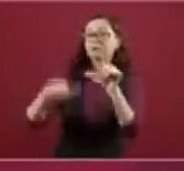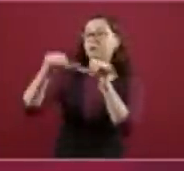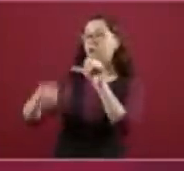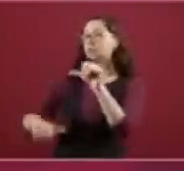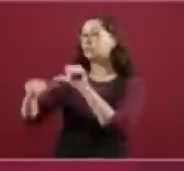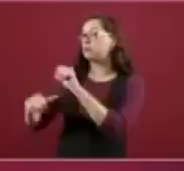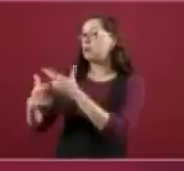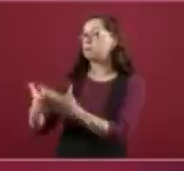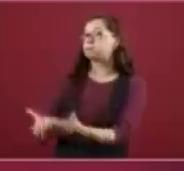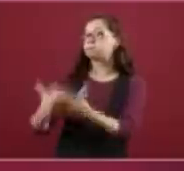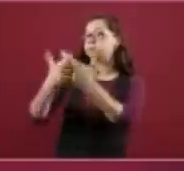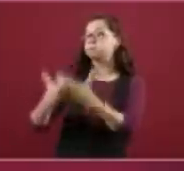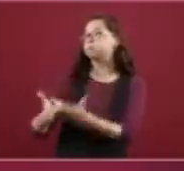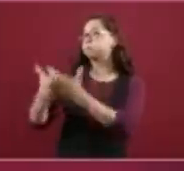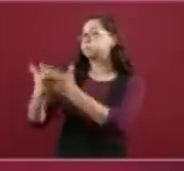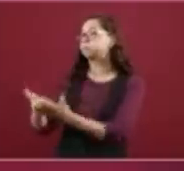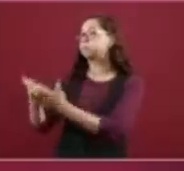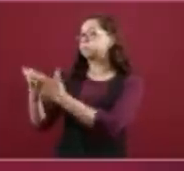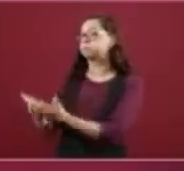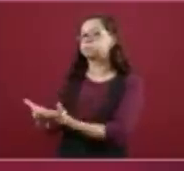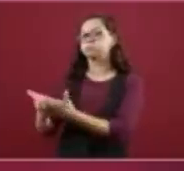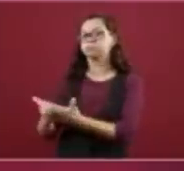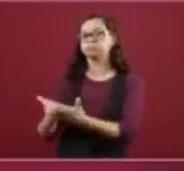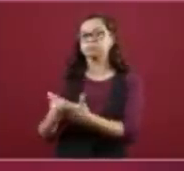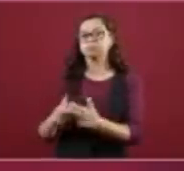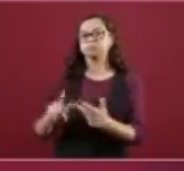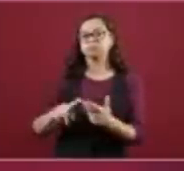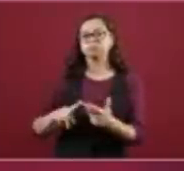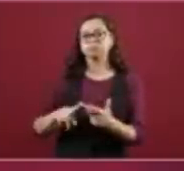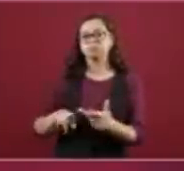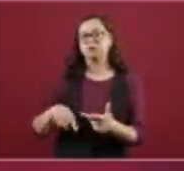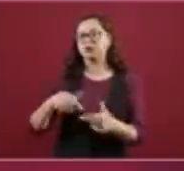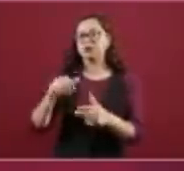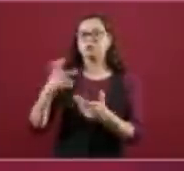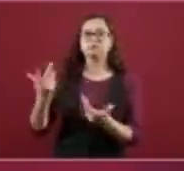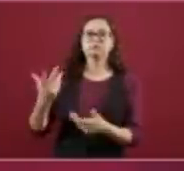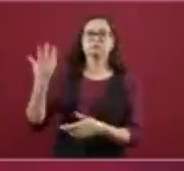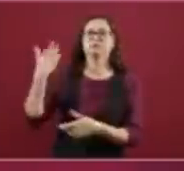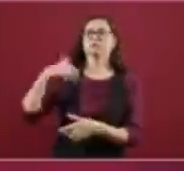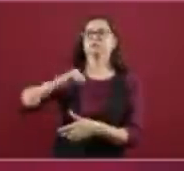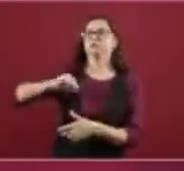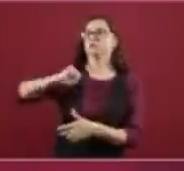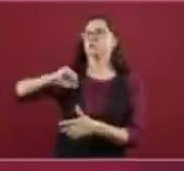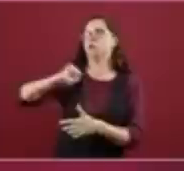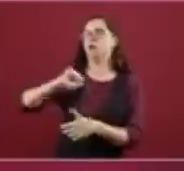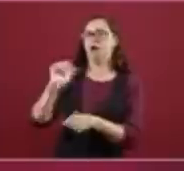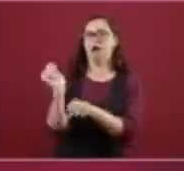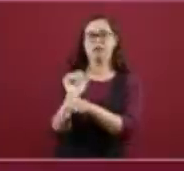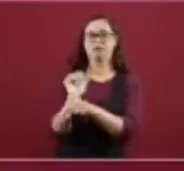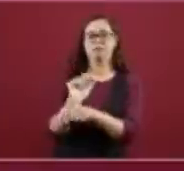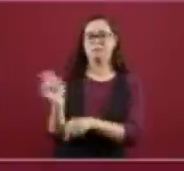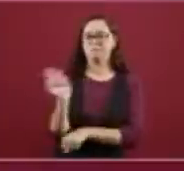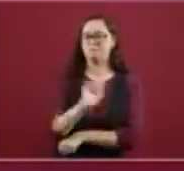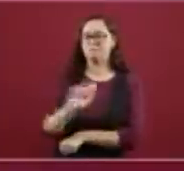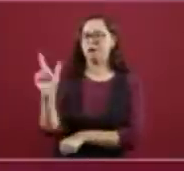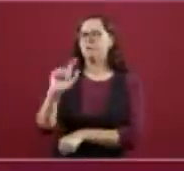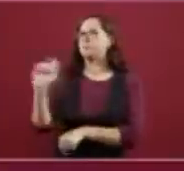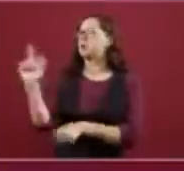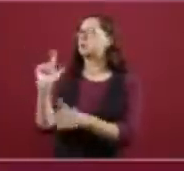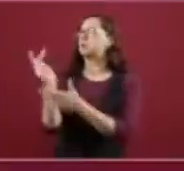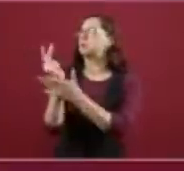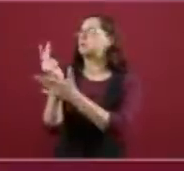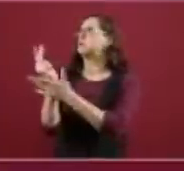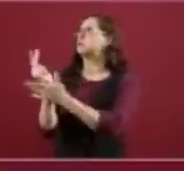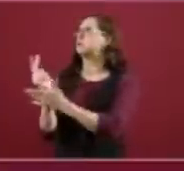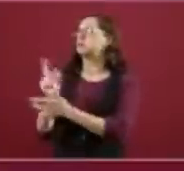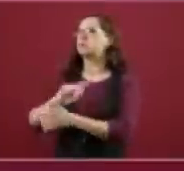cultura, pues a Miguel Ángel y a otros grandes artistas. Dice que se termina